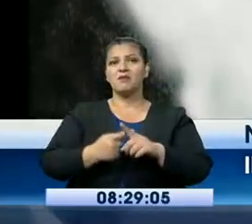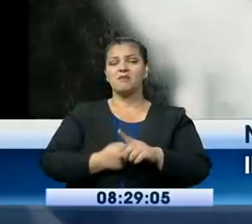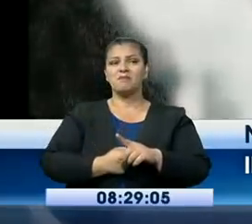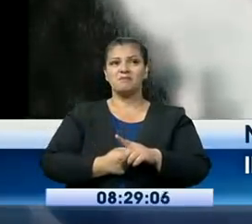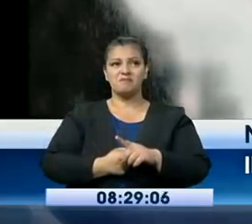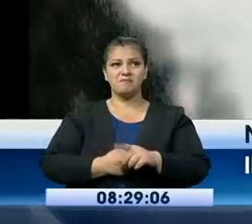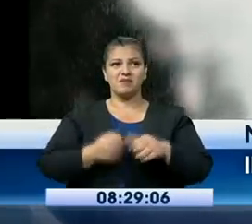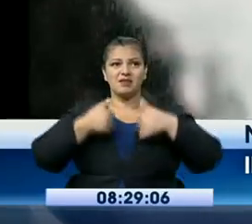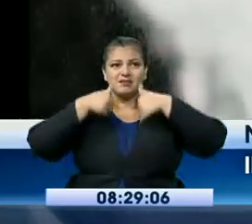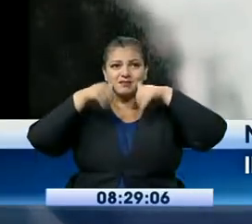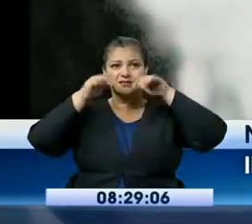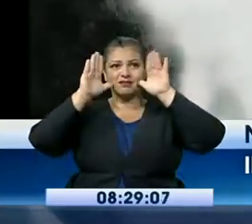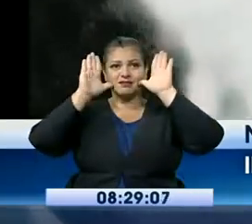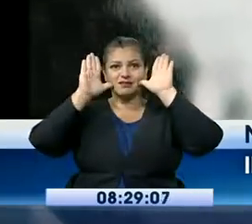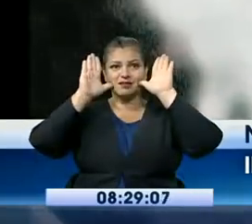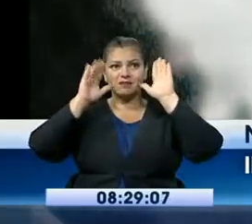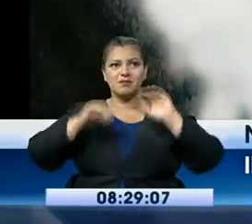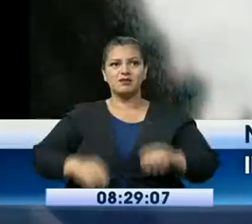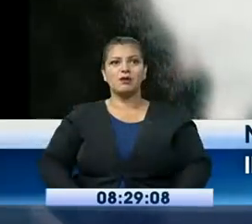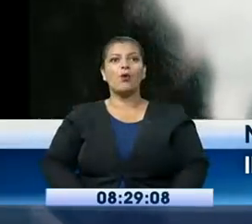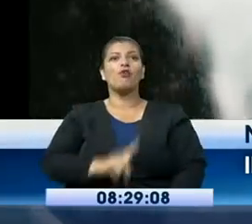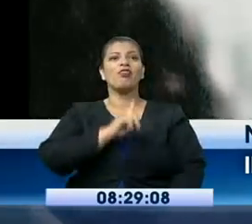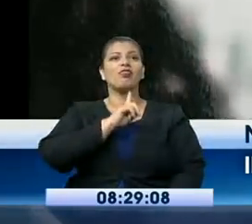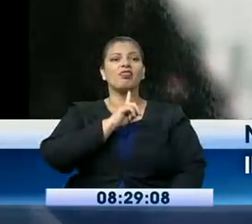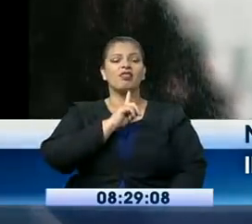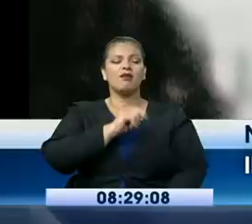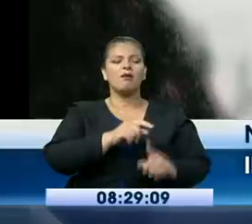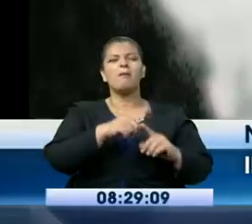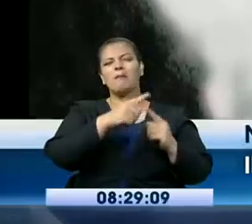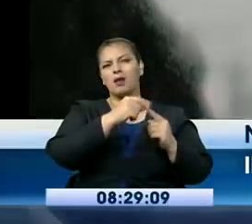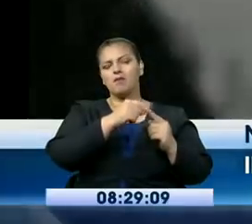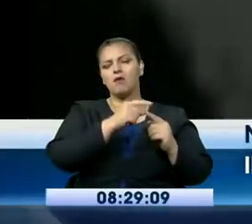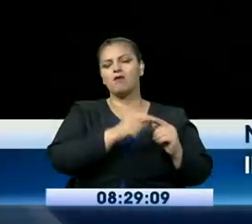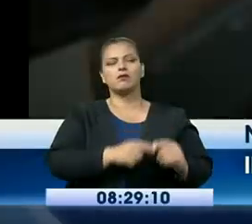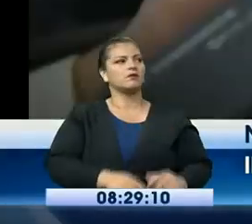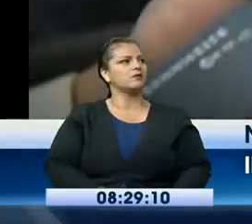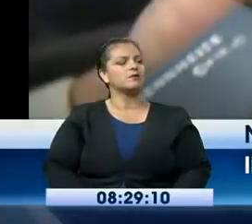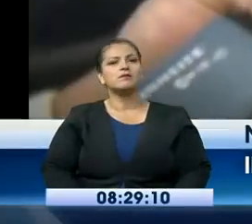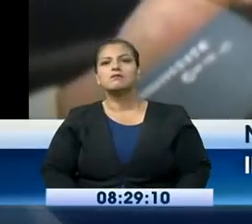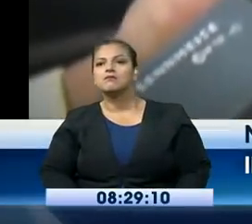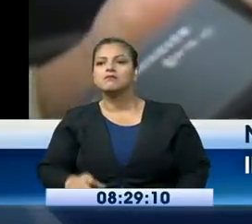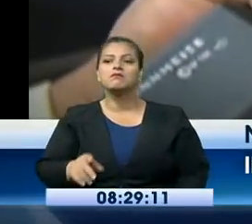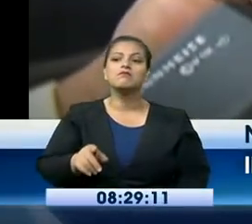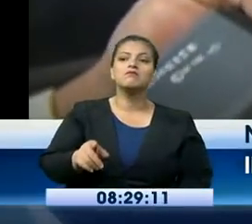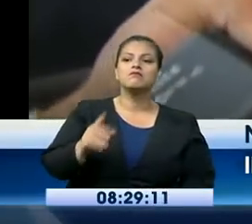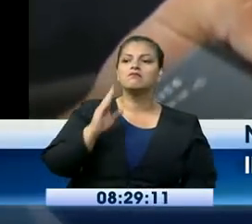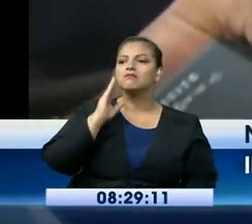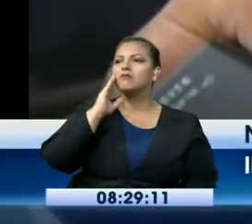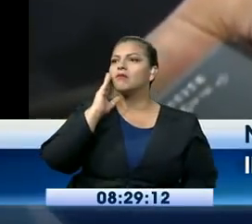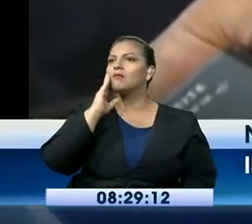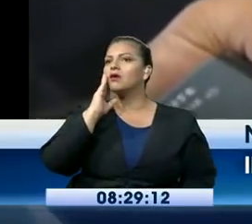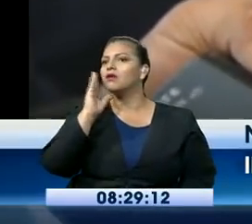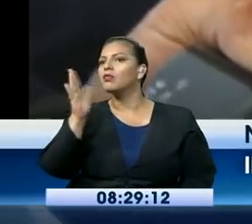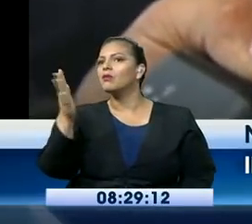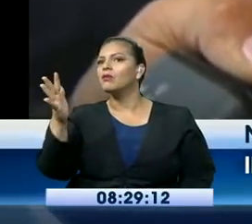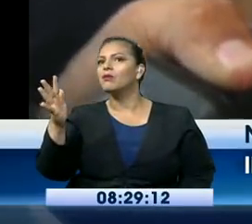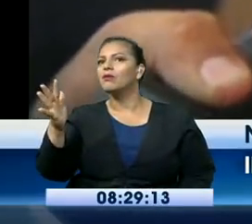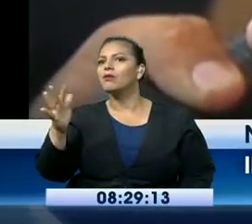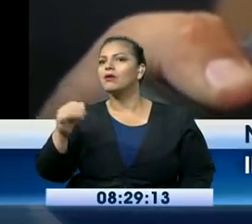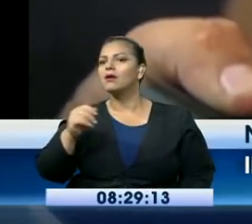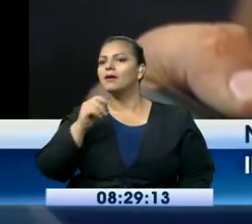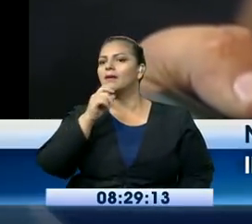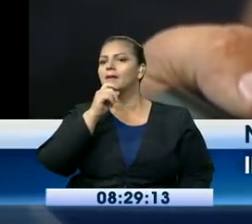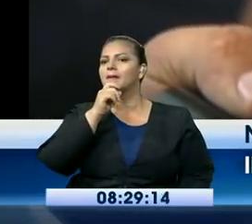por un familiar esto cuando ella salía a trabajar yo dejaba el bebé con el papá y